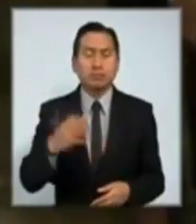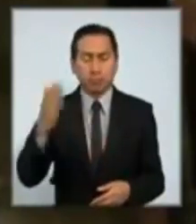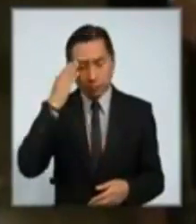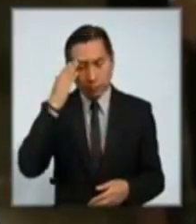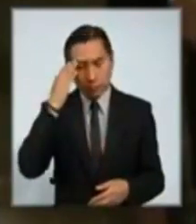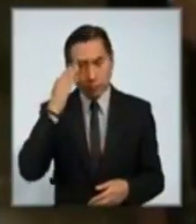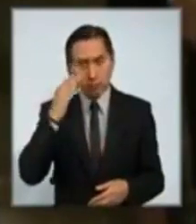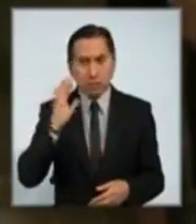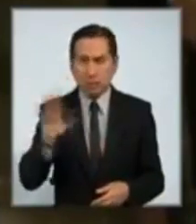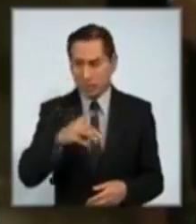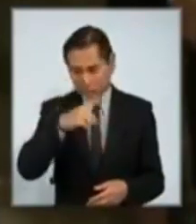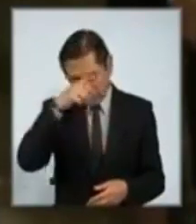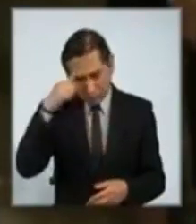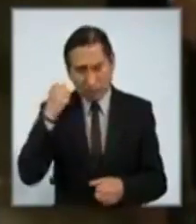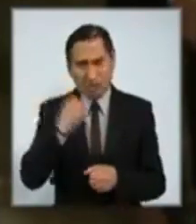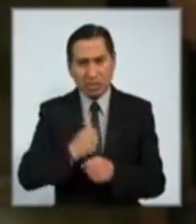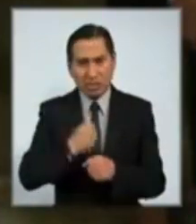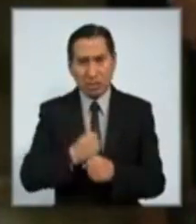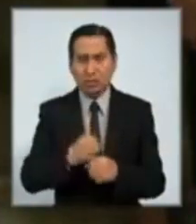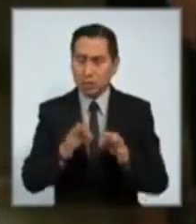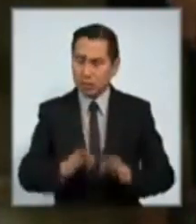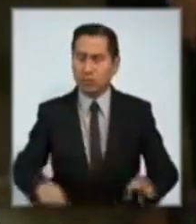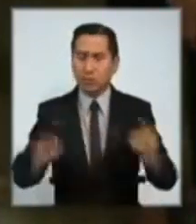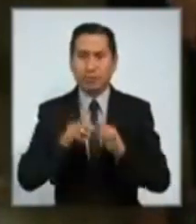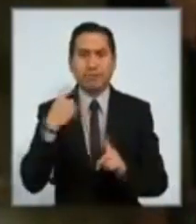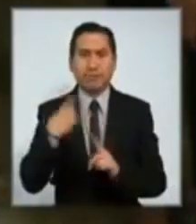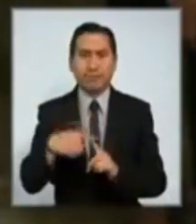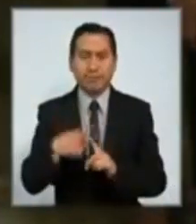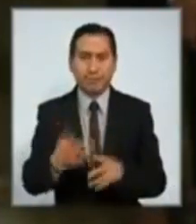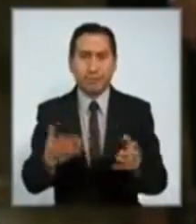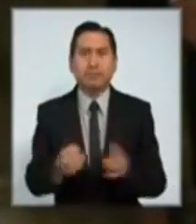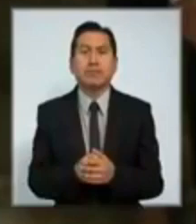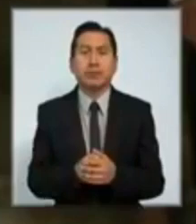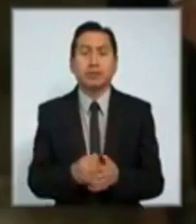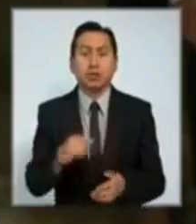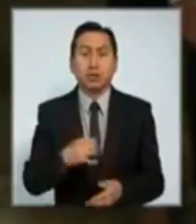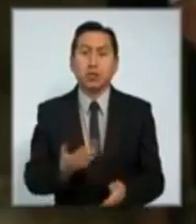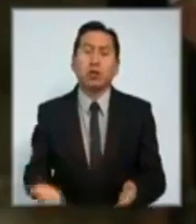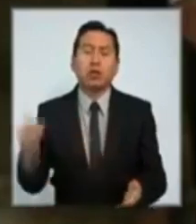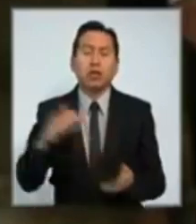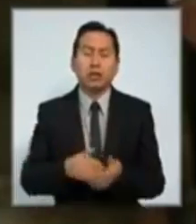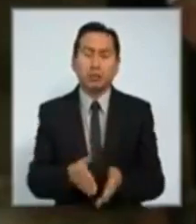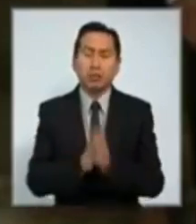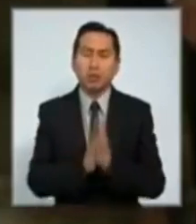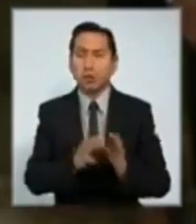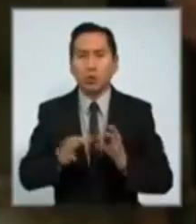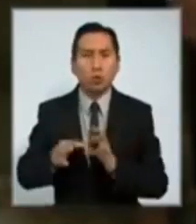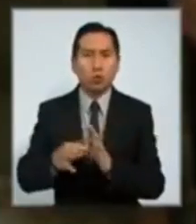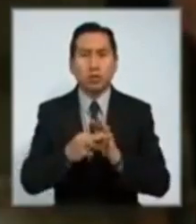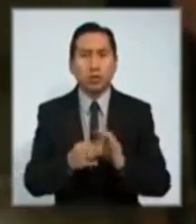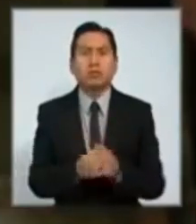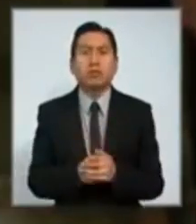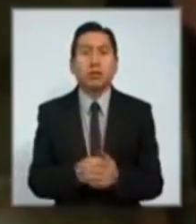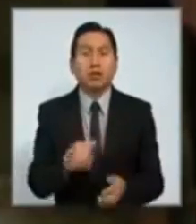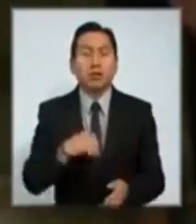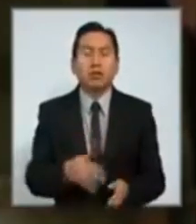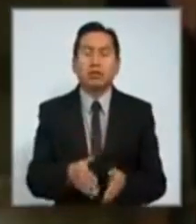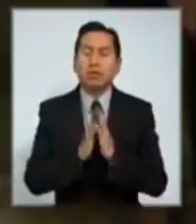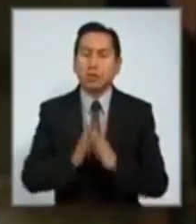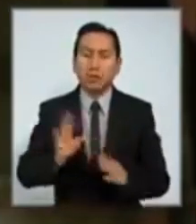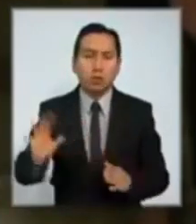cada sacrificio ha valido la pena. Les vuelvo a pedir unidad. Les pido que